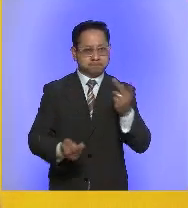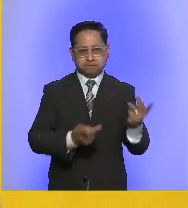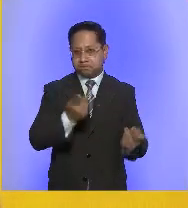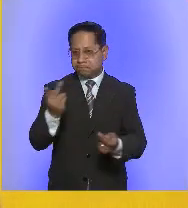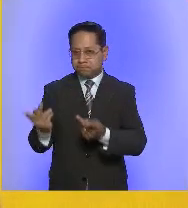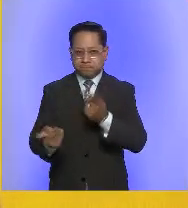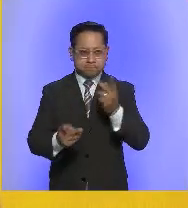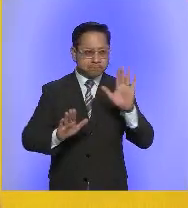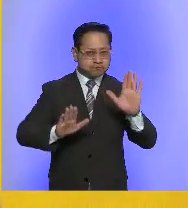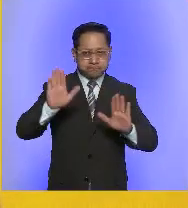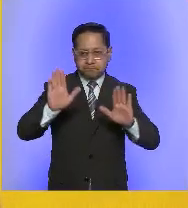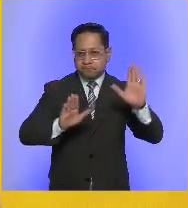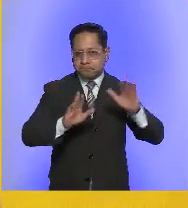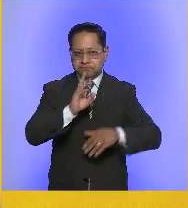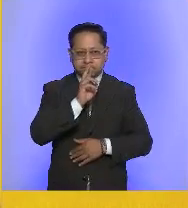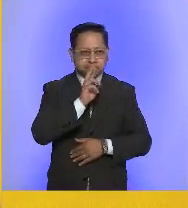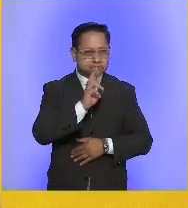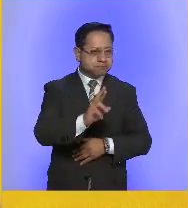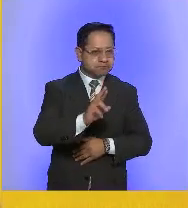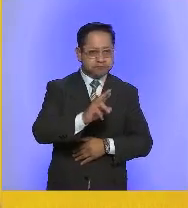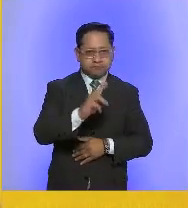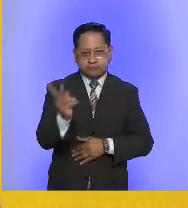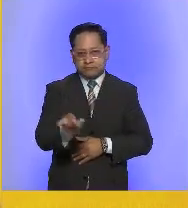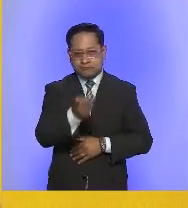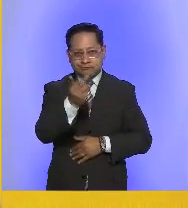pregunta que hacer.